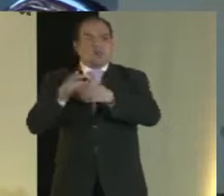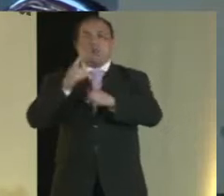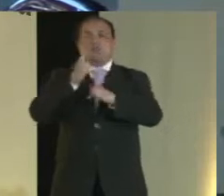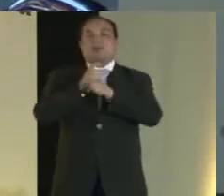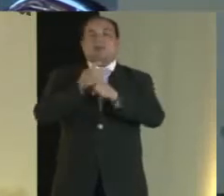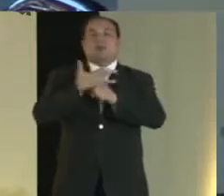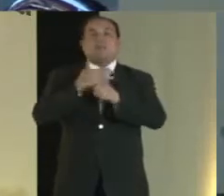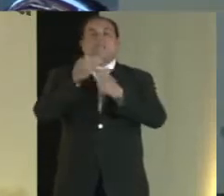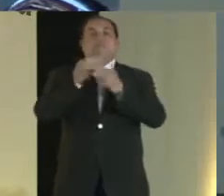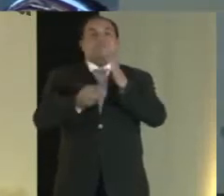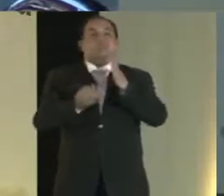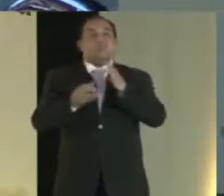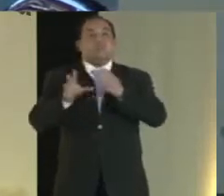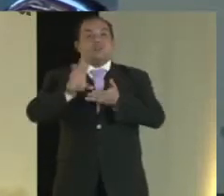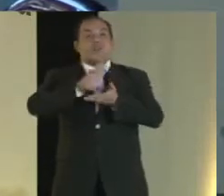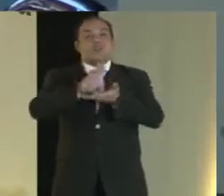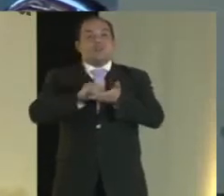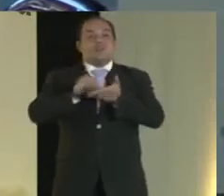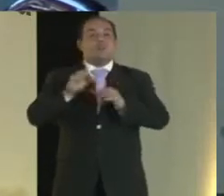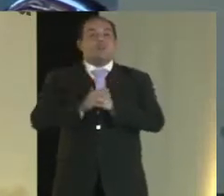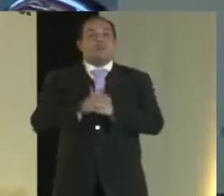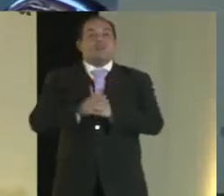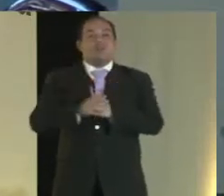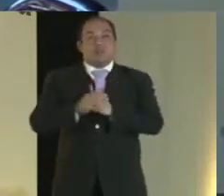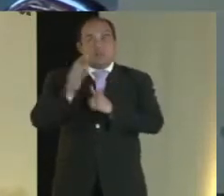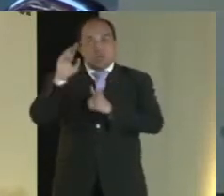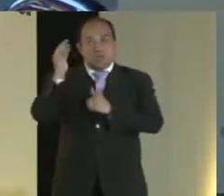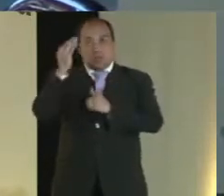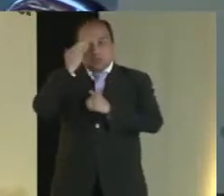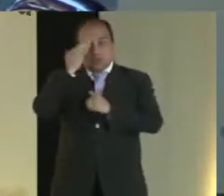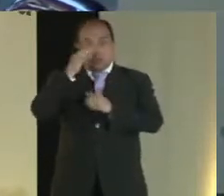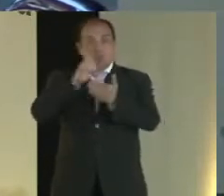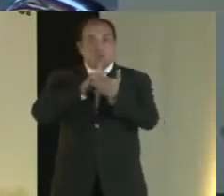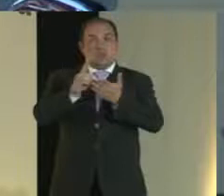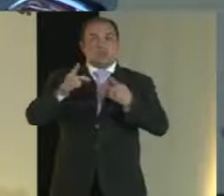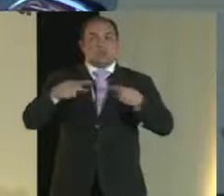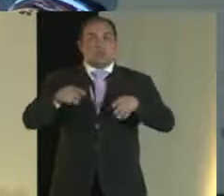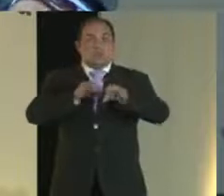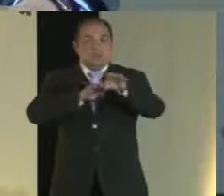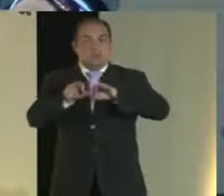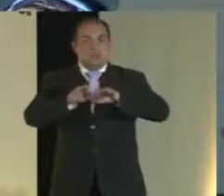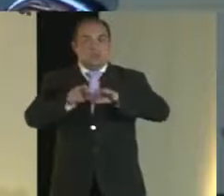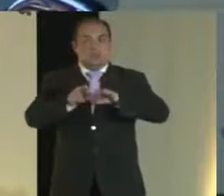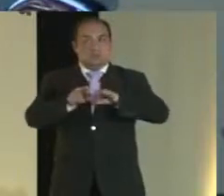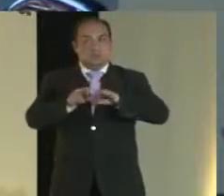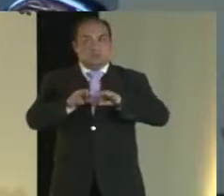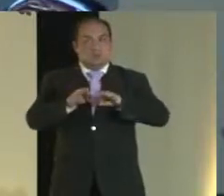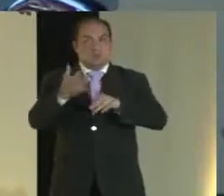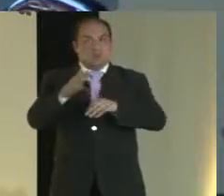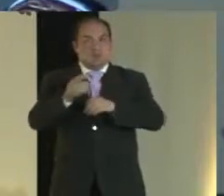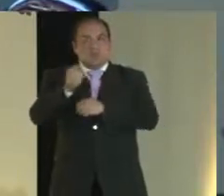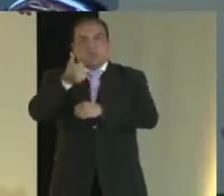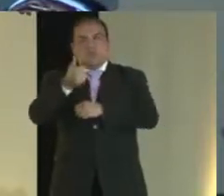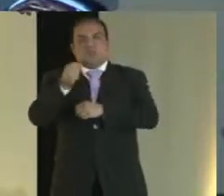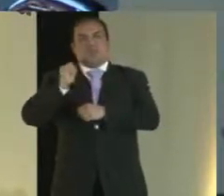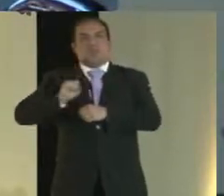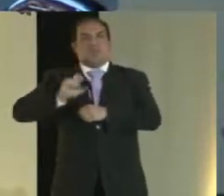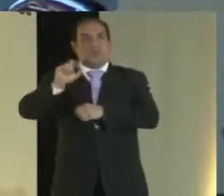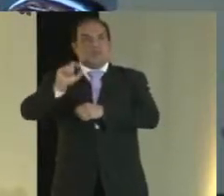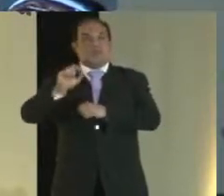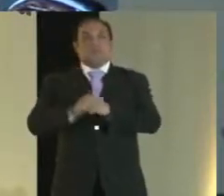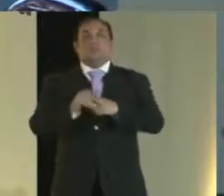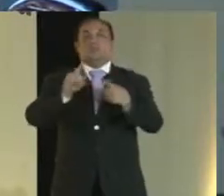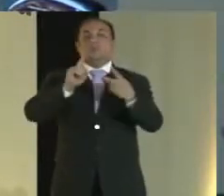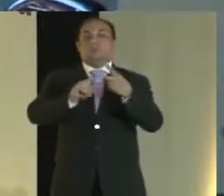hubo una ausencia total de reconocimiento de los derechos de los trabajadores. hasta principios del siglo XX.